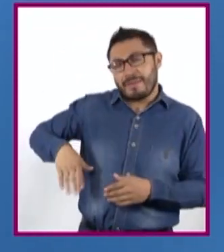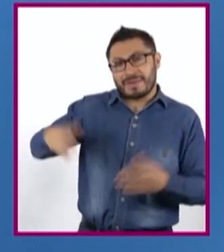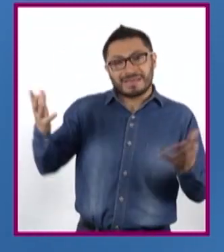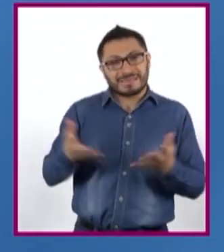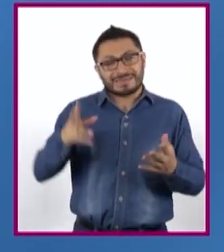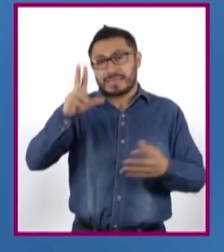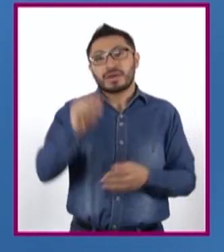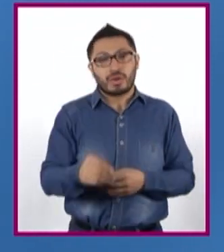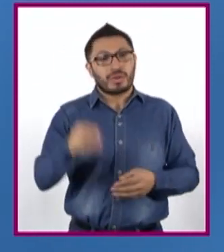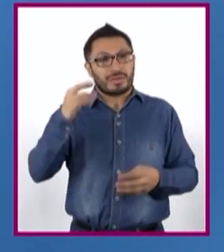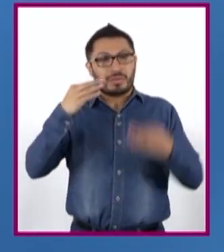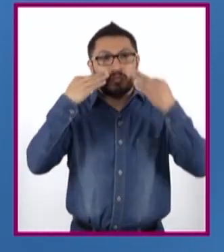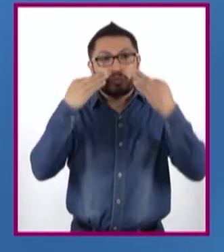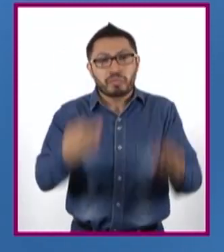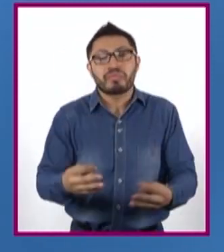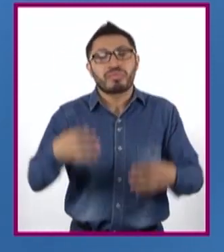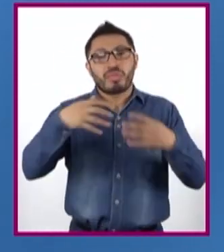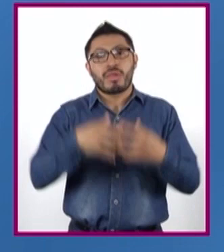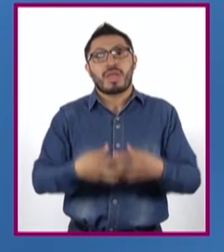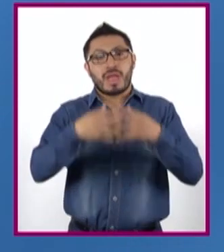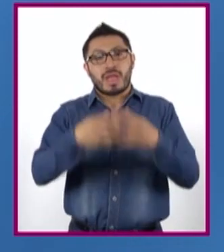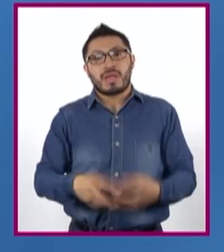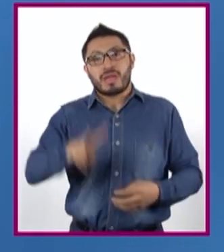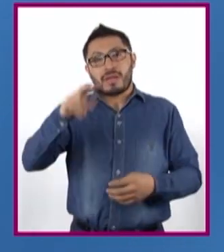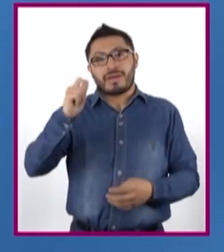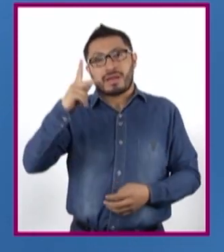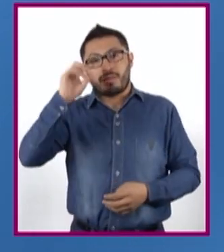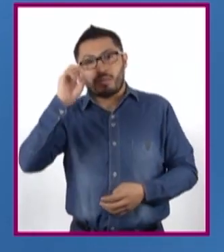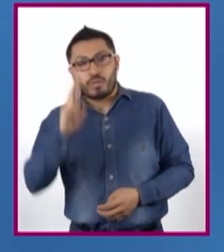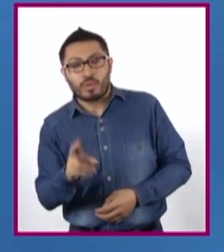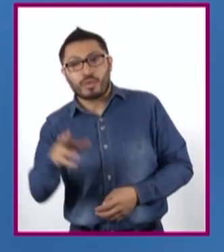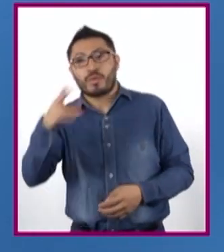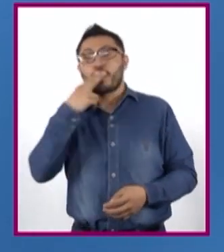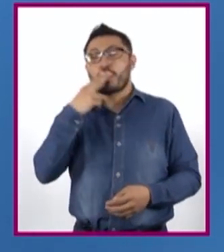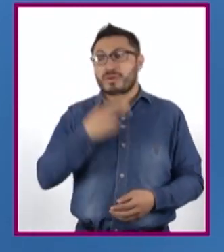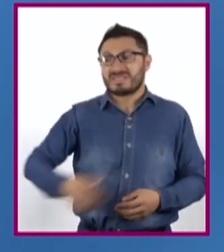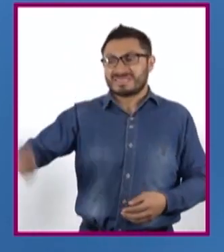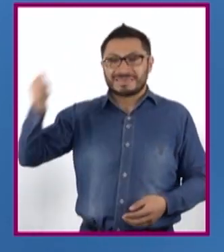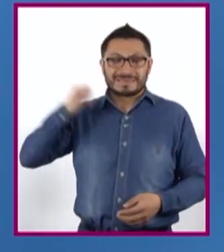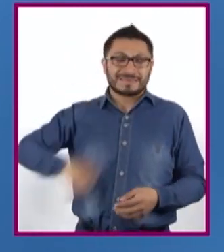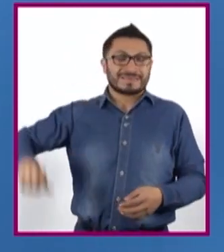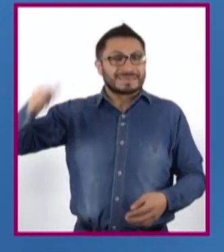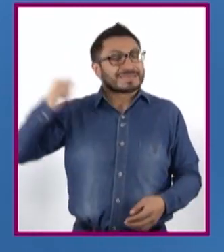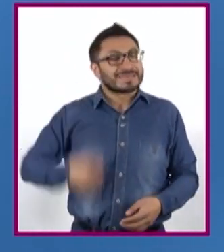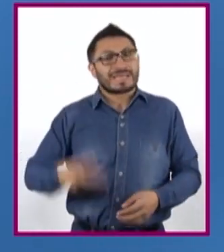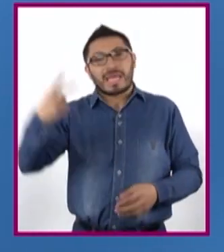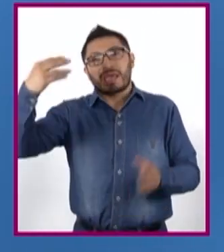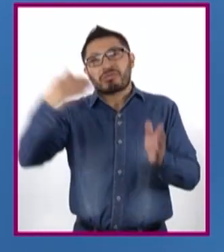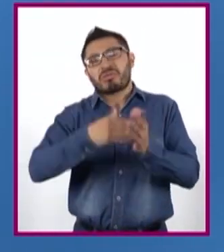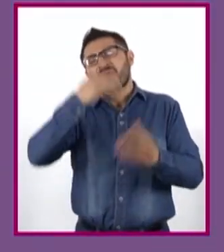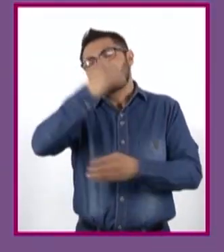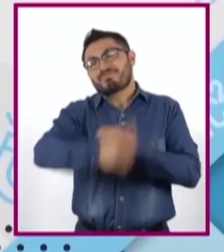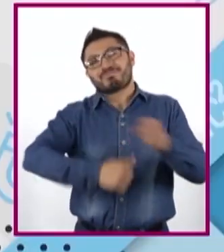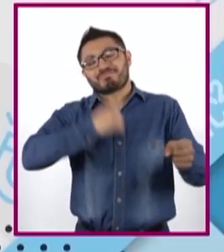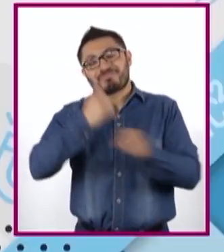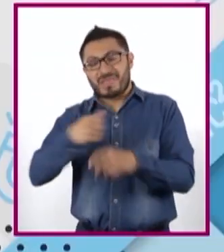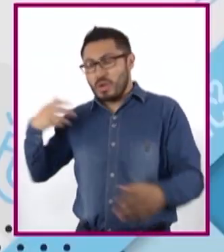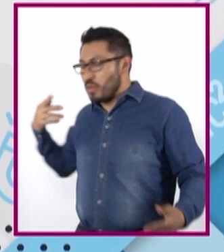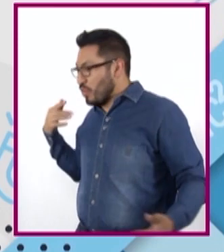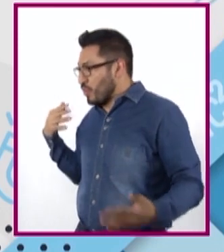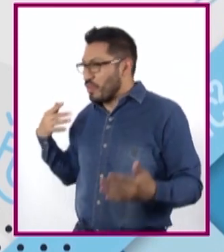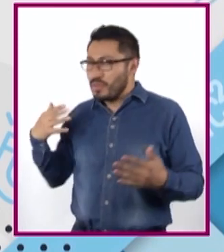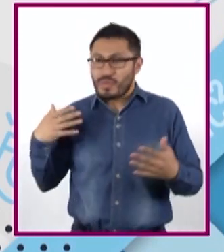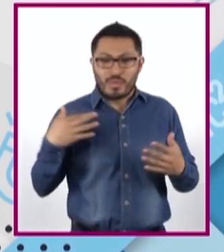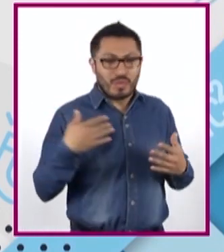Como pudimos observar, las máquinas de vapor se han utilizado cuando menos 2000 años.